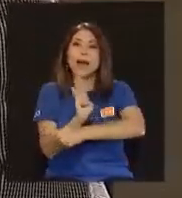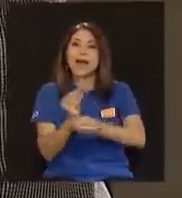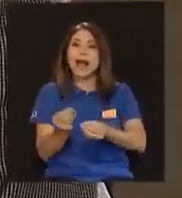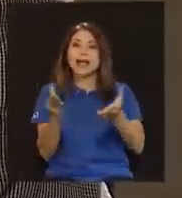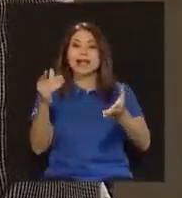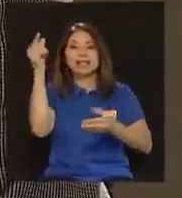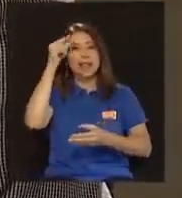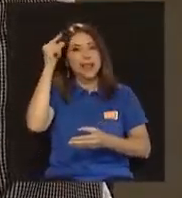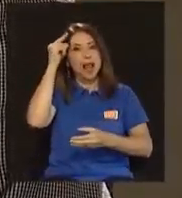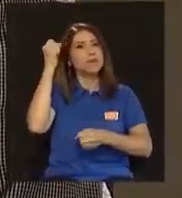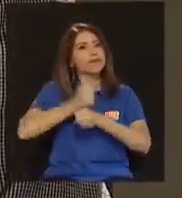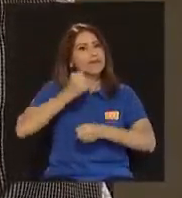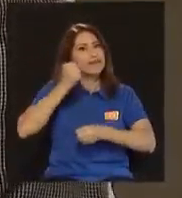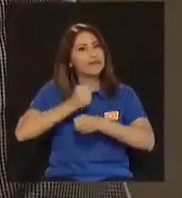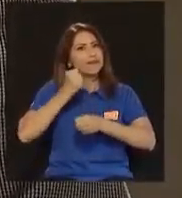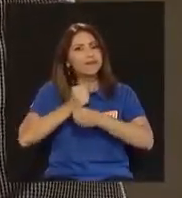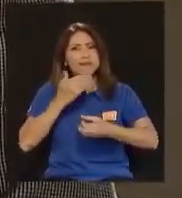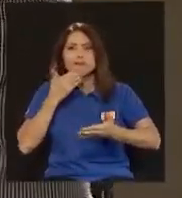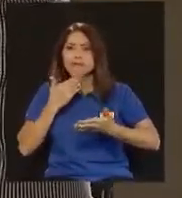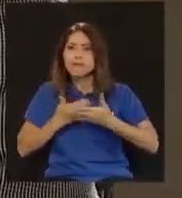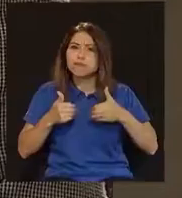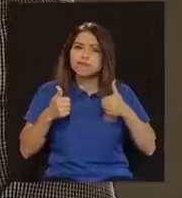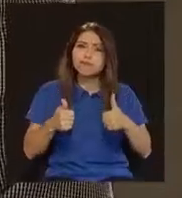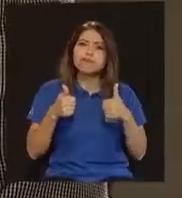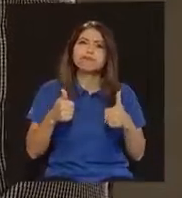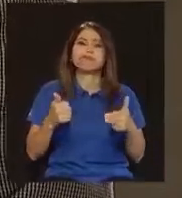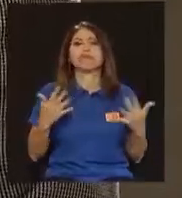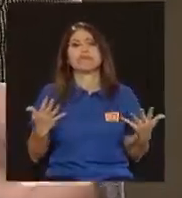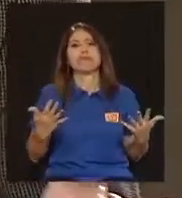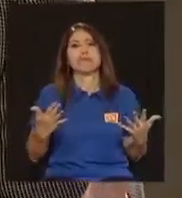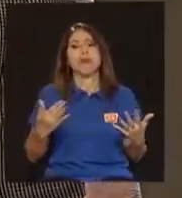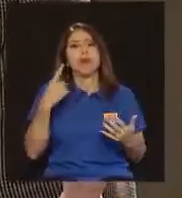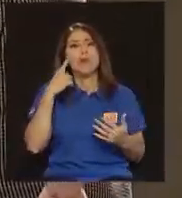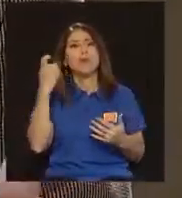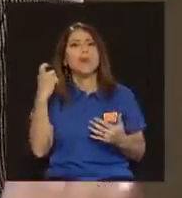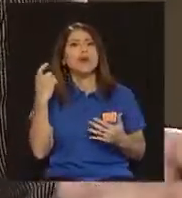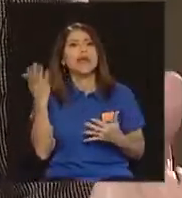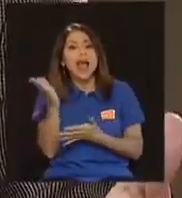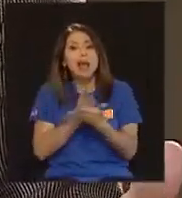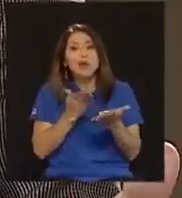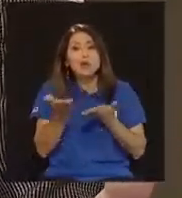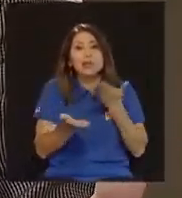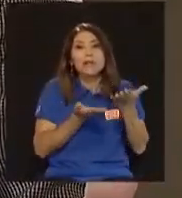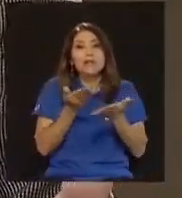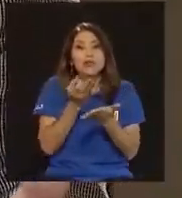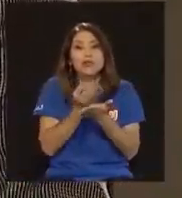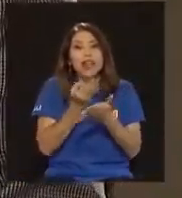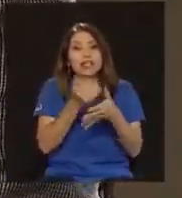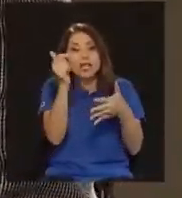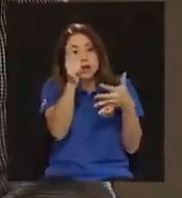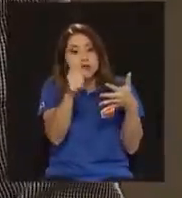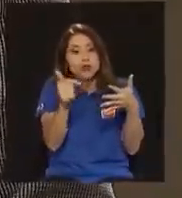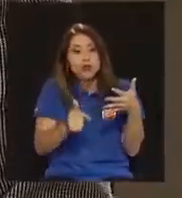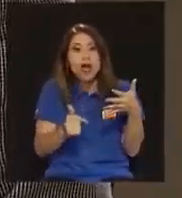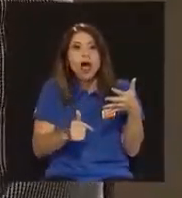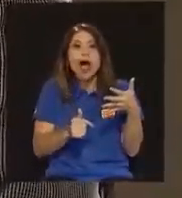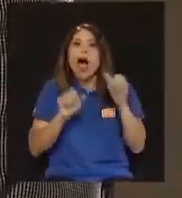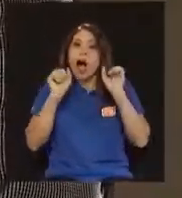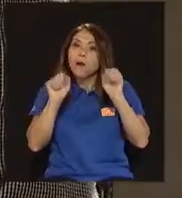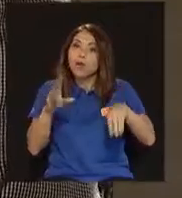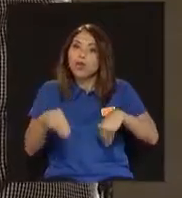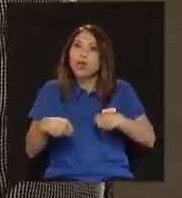labor muy, muy buena desde el punto de vista de acercar cierta gama de servicios financieros a sectores que la banca privada